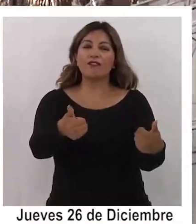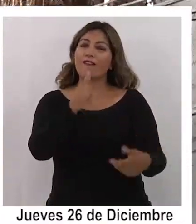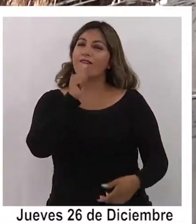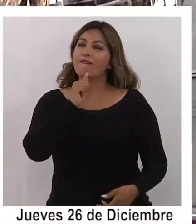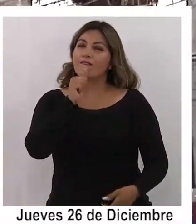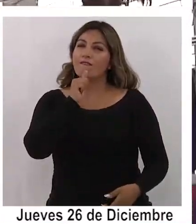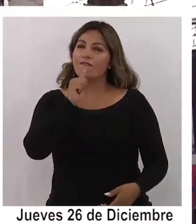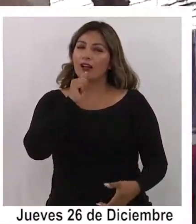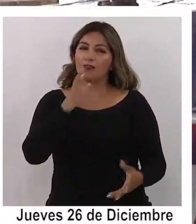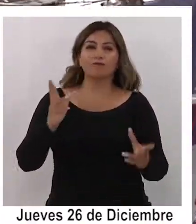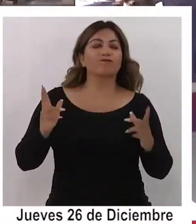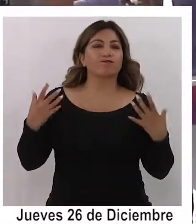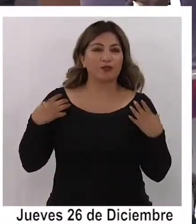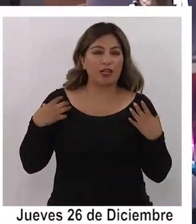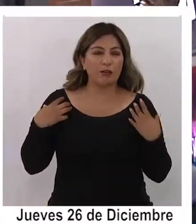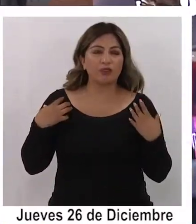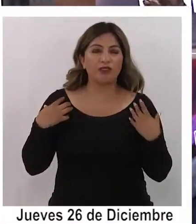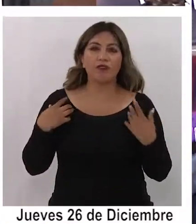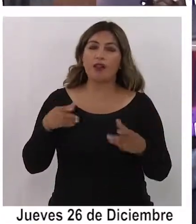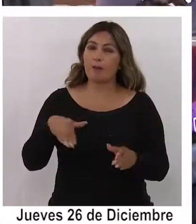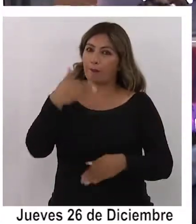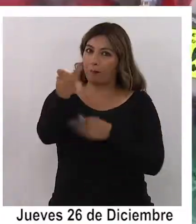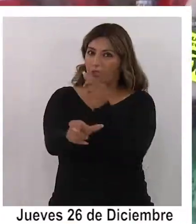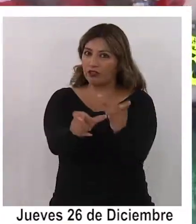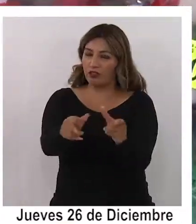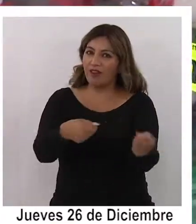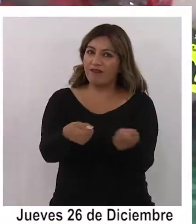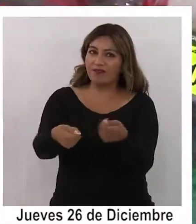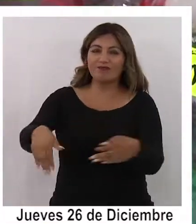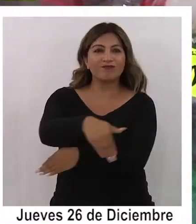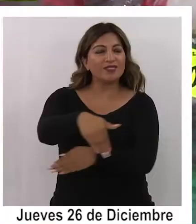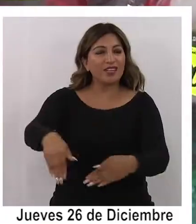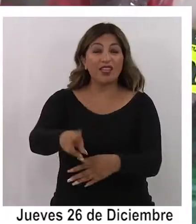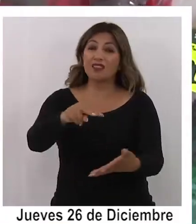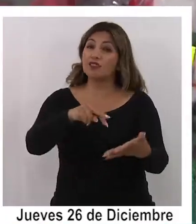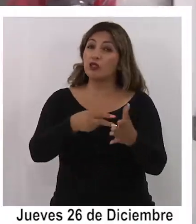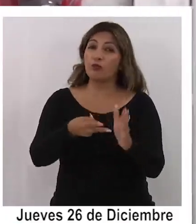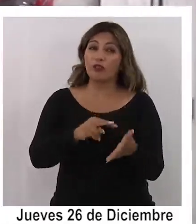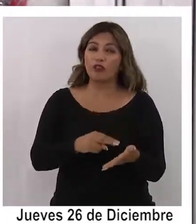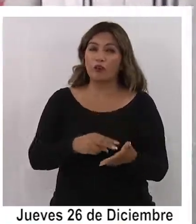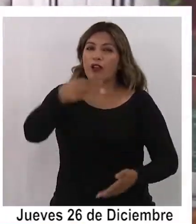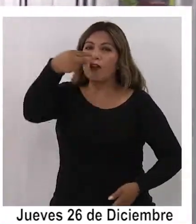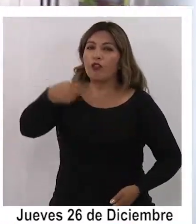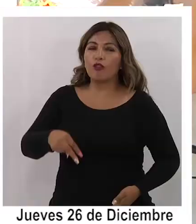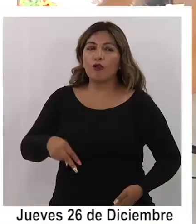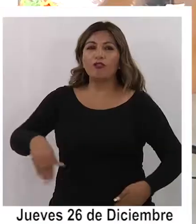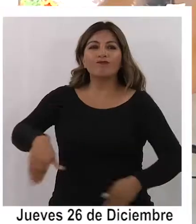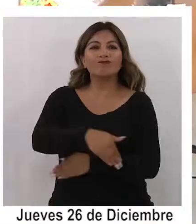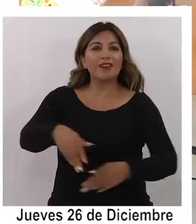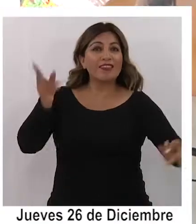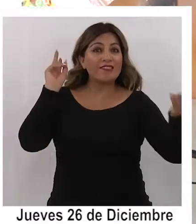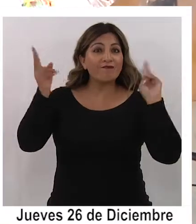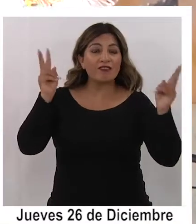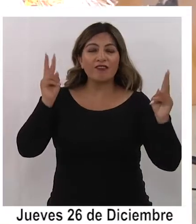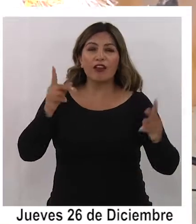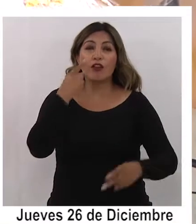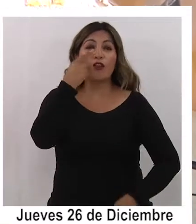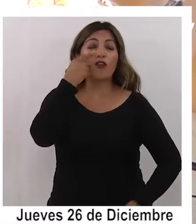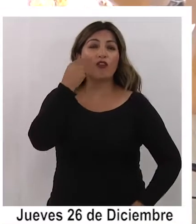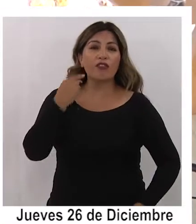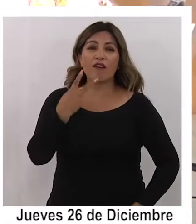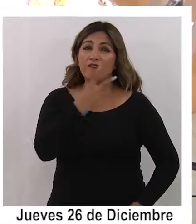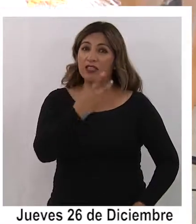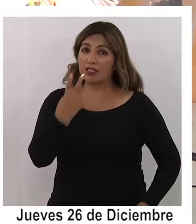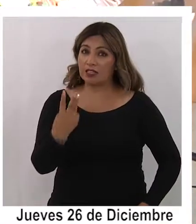negligentes ante la presencia de ambulantes, lo cual según ellos afectó a los locatarios de Calle Vivar durante los